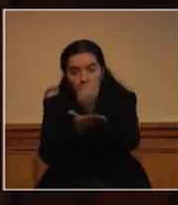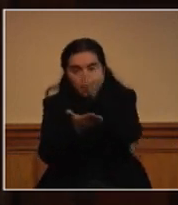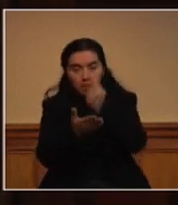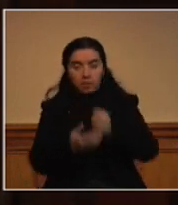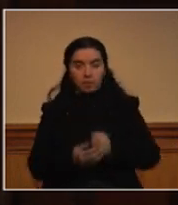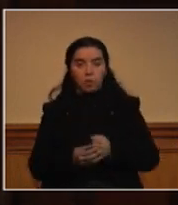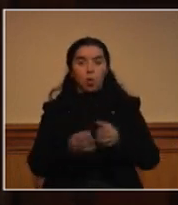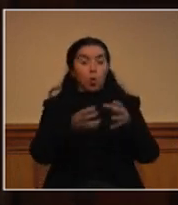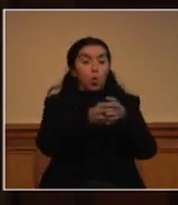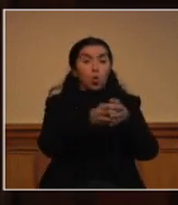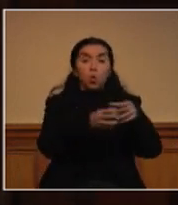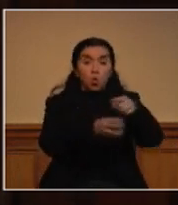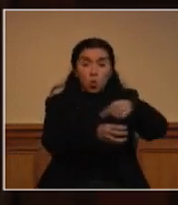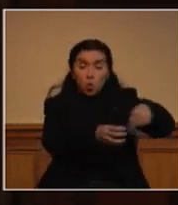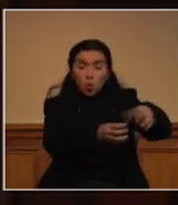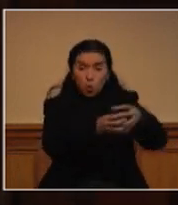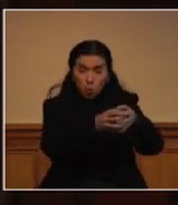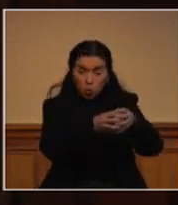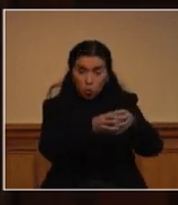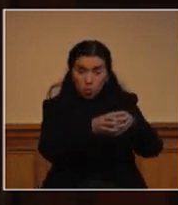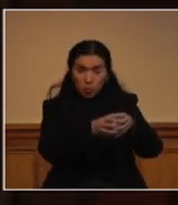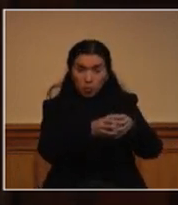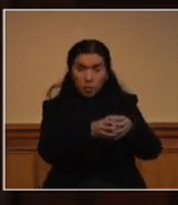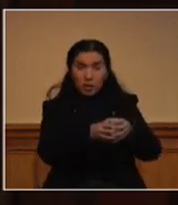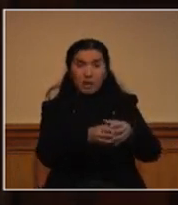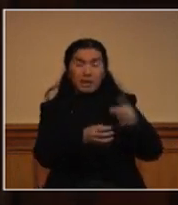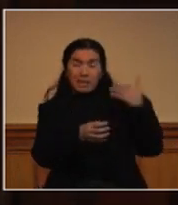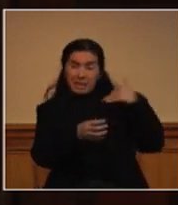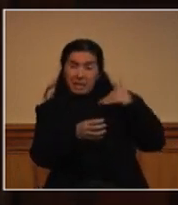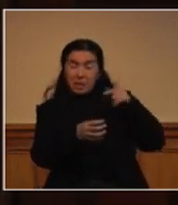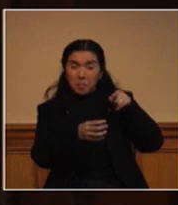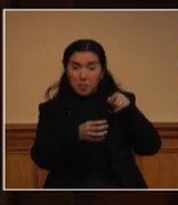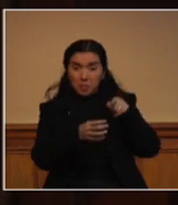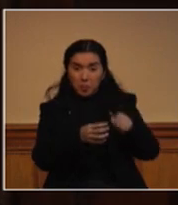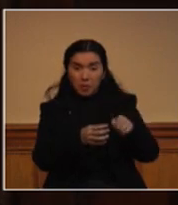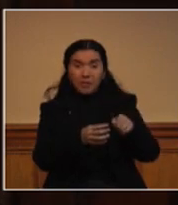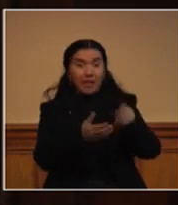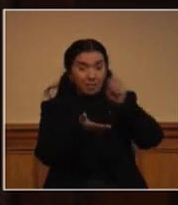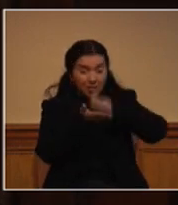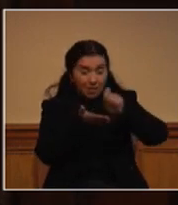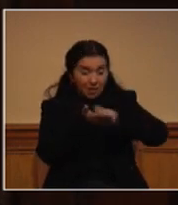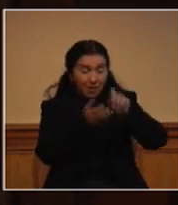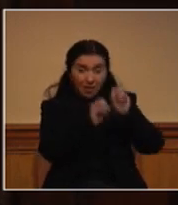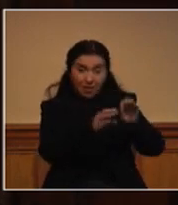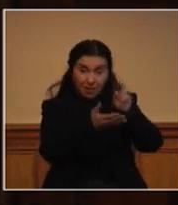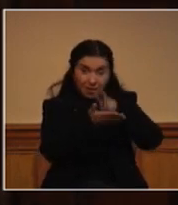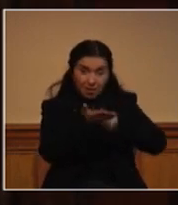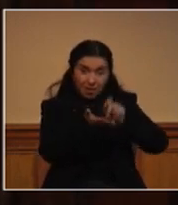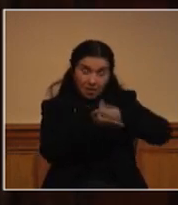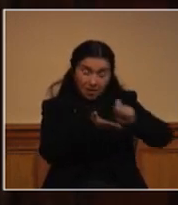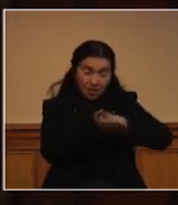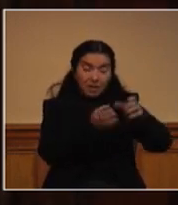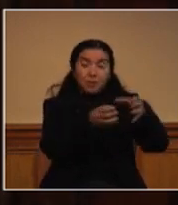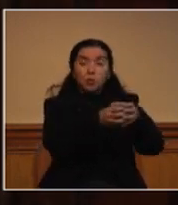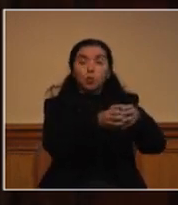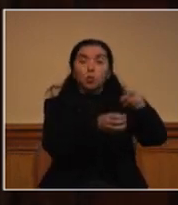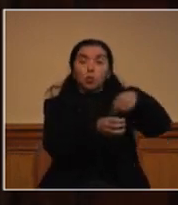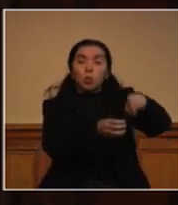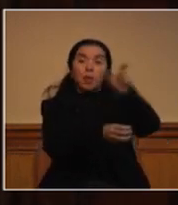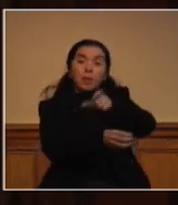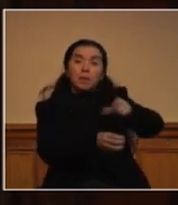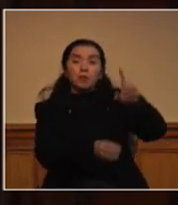de los grupos a los que está dirigido fundamentalmente la erradicación de la alfabetización es el de las personas